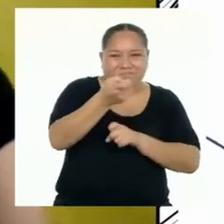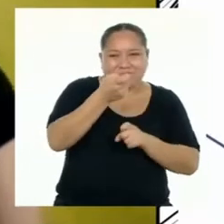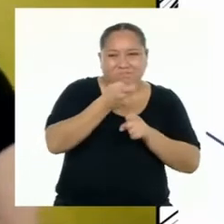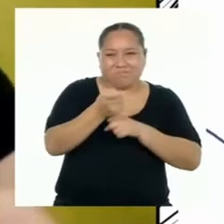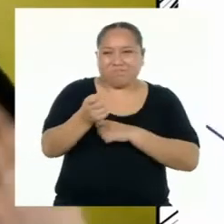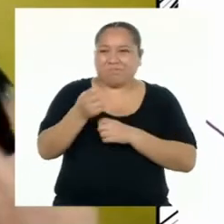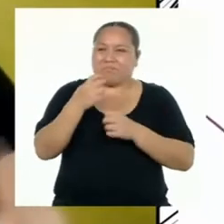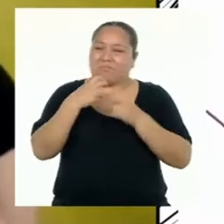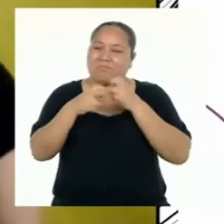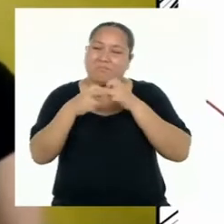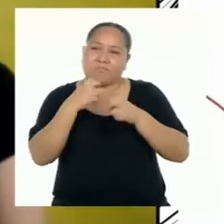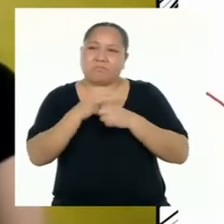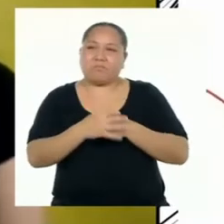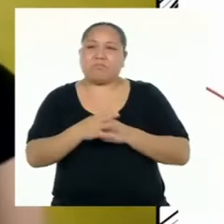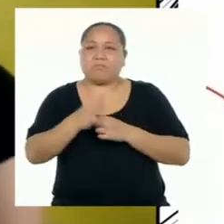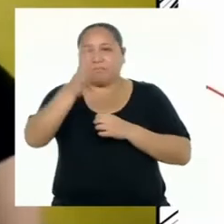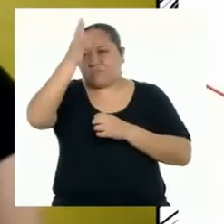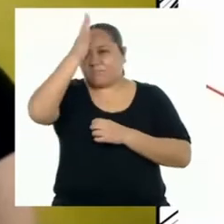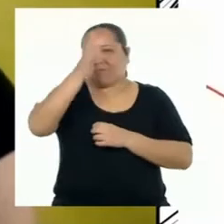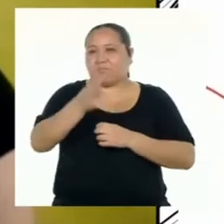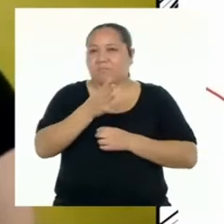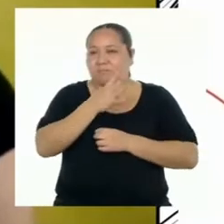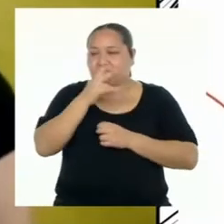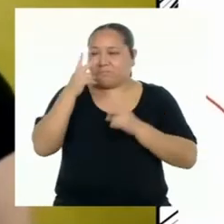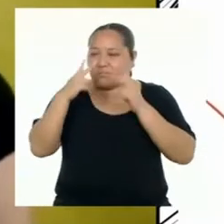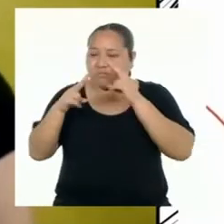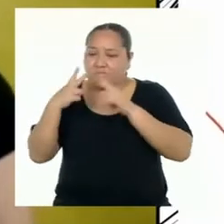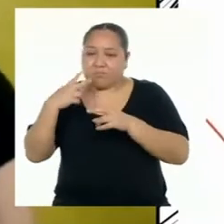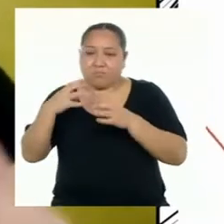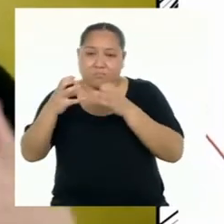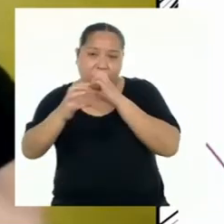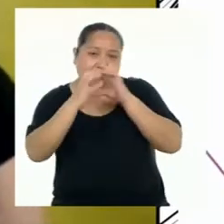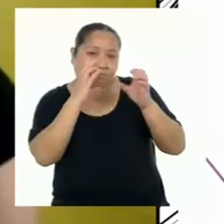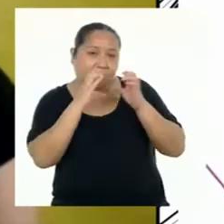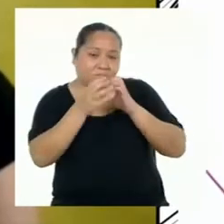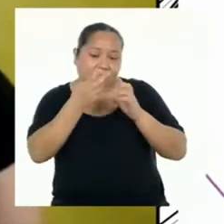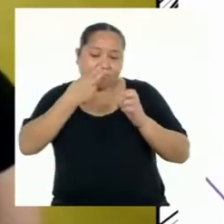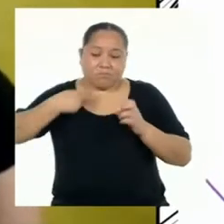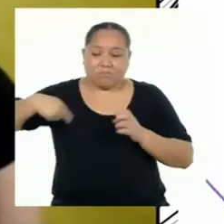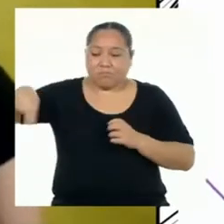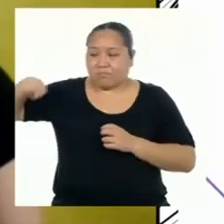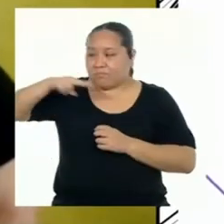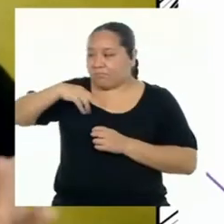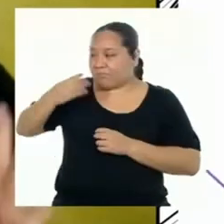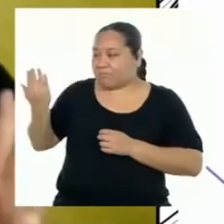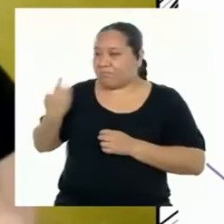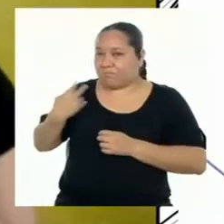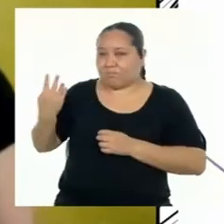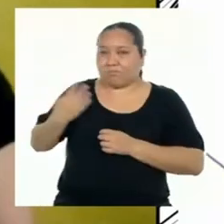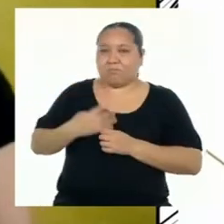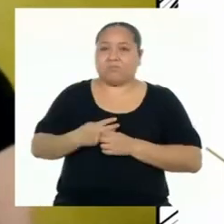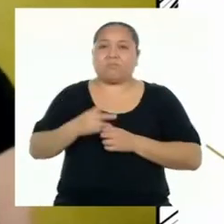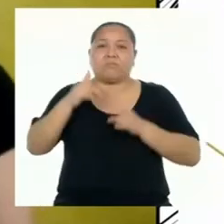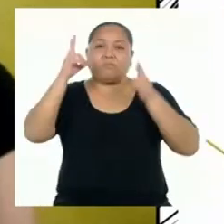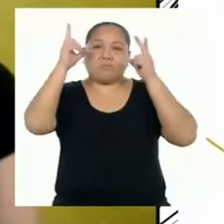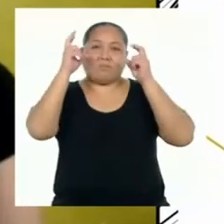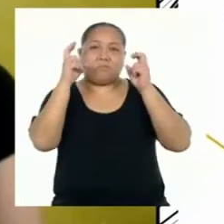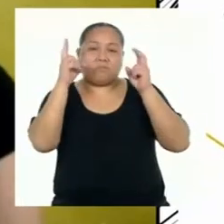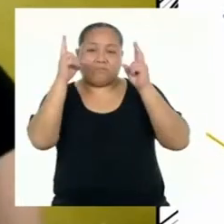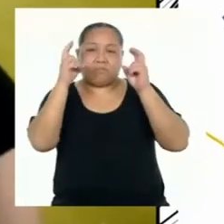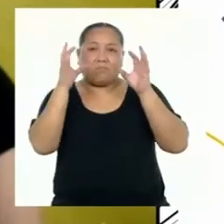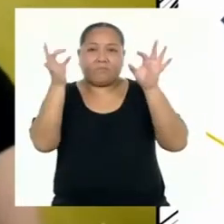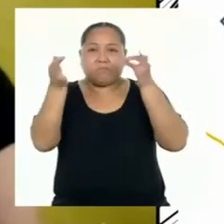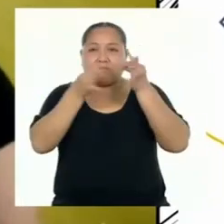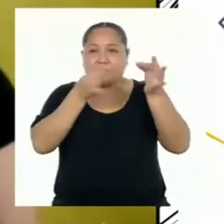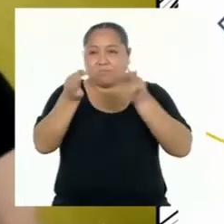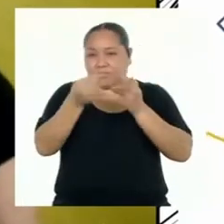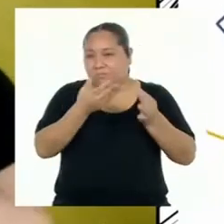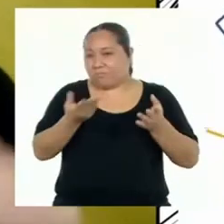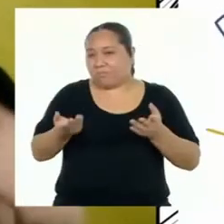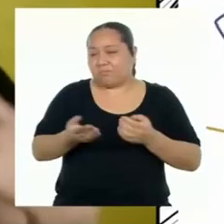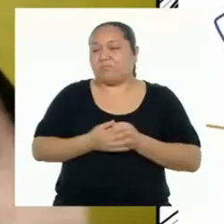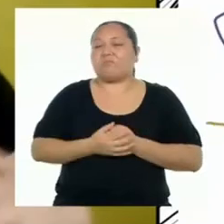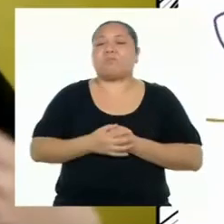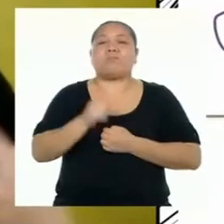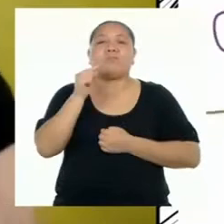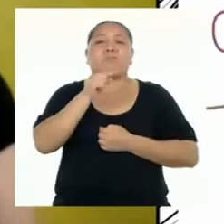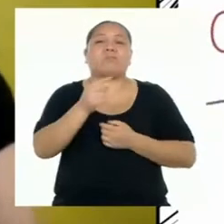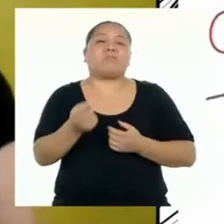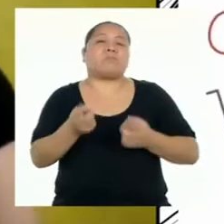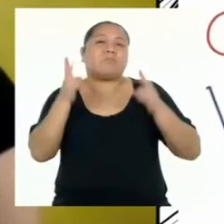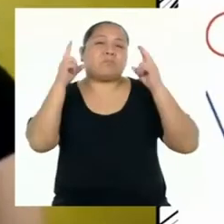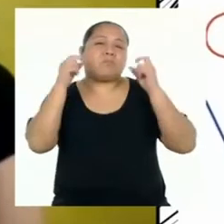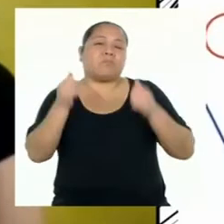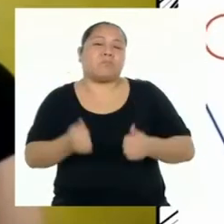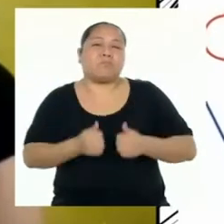Mis padres lo notaron y conversaron con nosotros y nos explicaron sobre el tema que estábamos viviendo, que es un